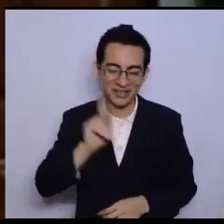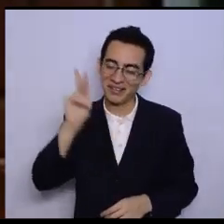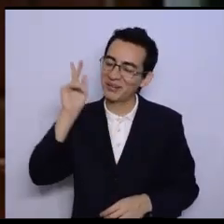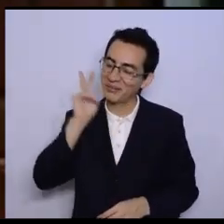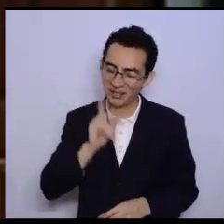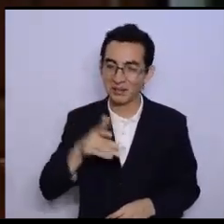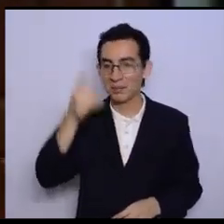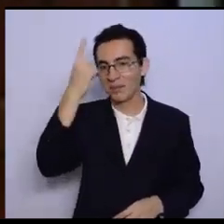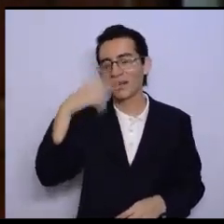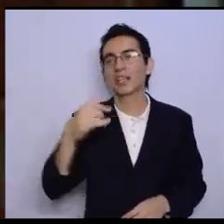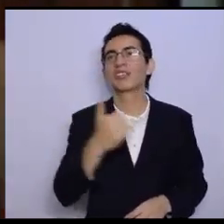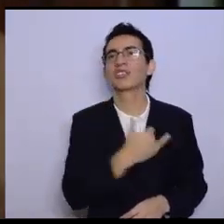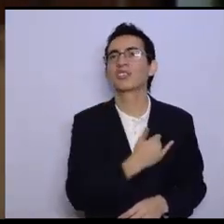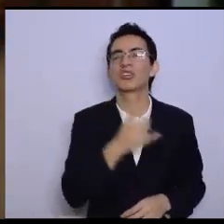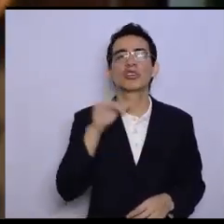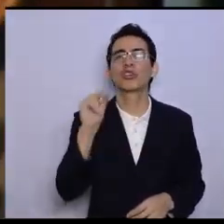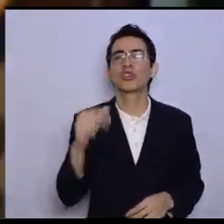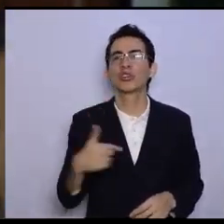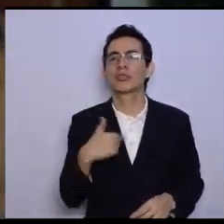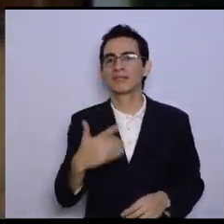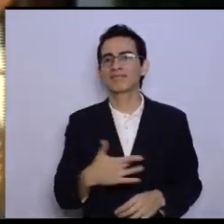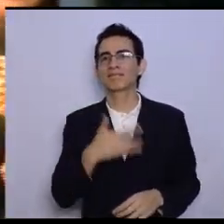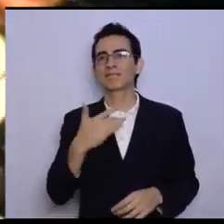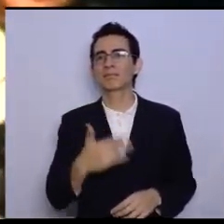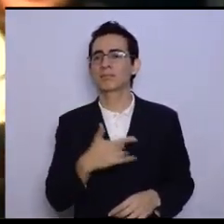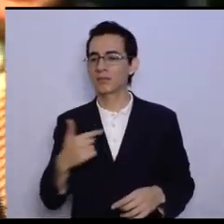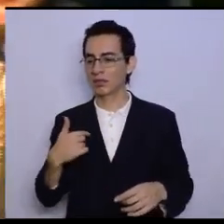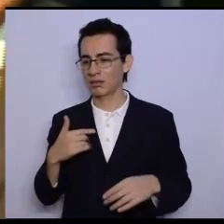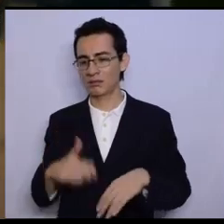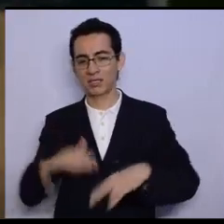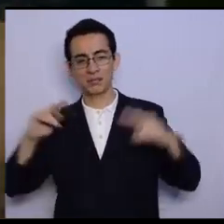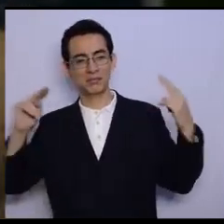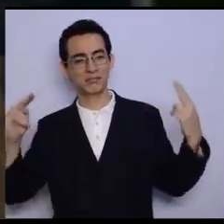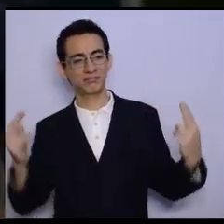Para que no te creas el último queso del establo.